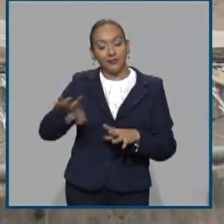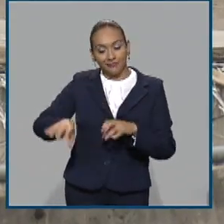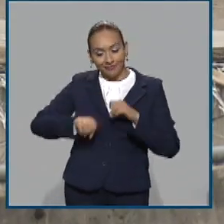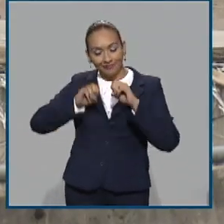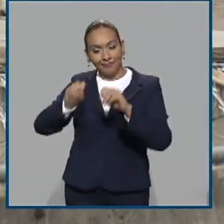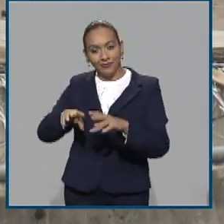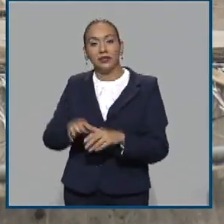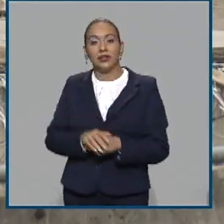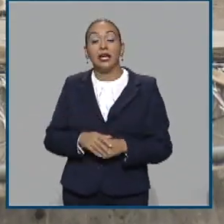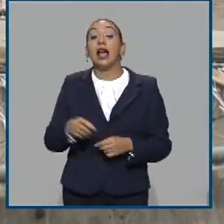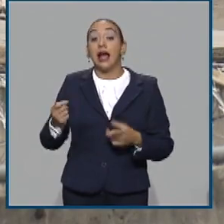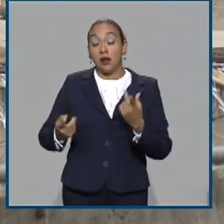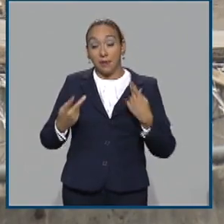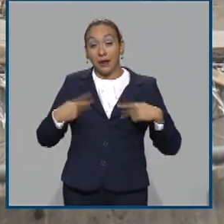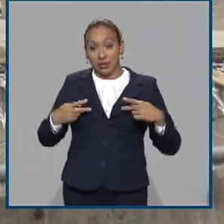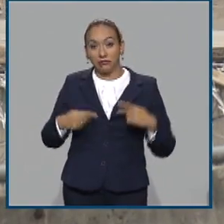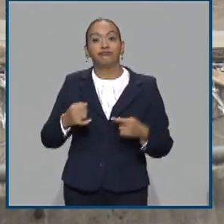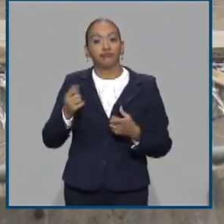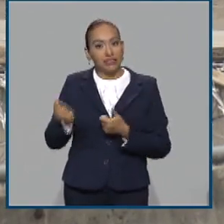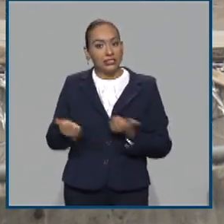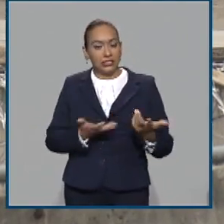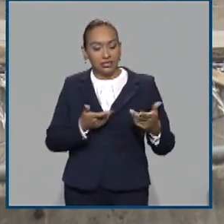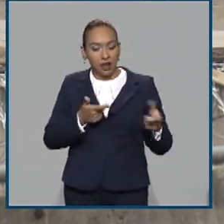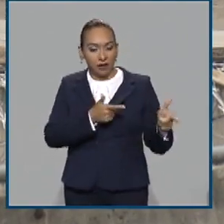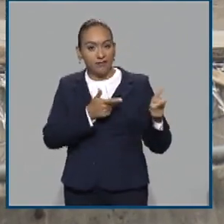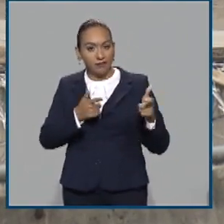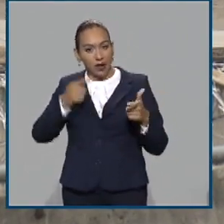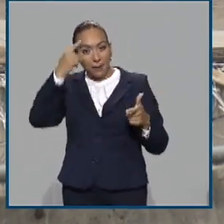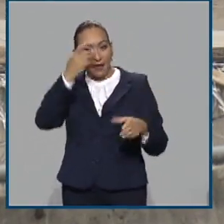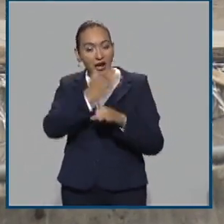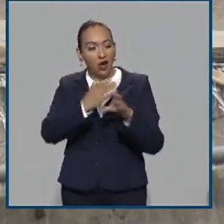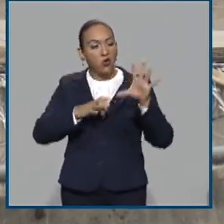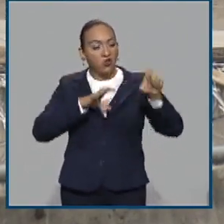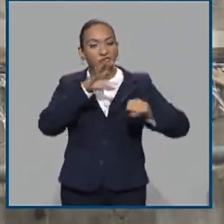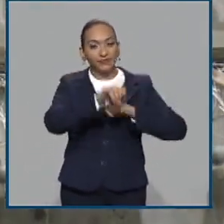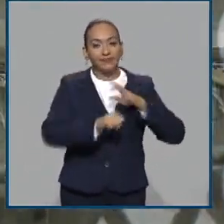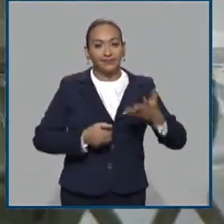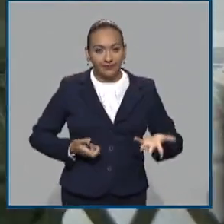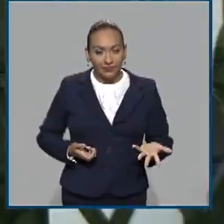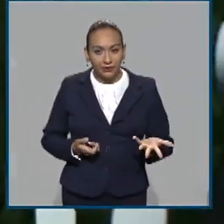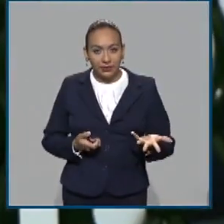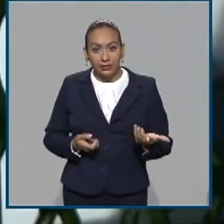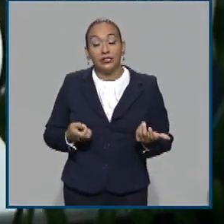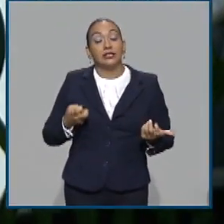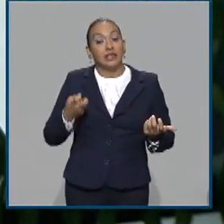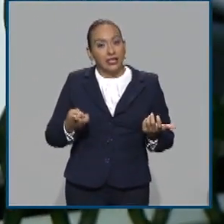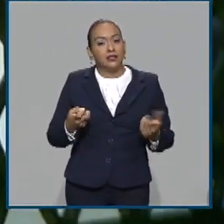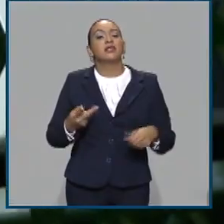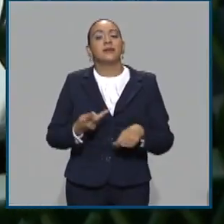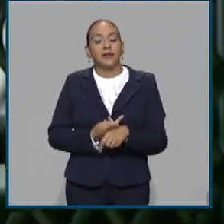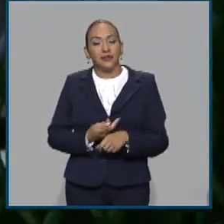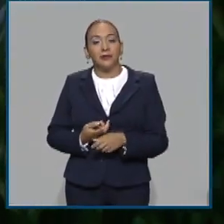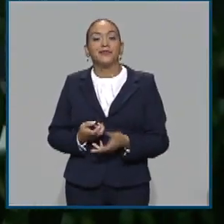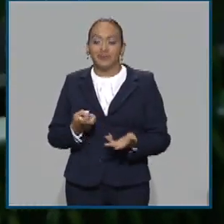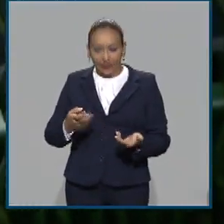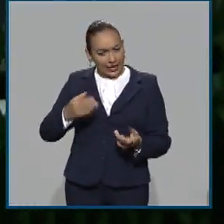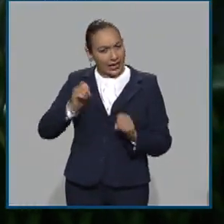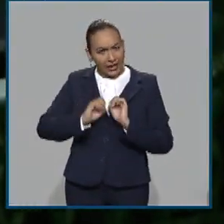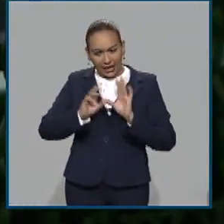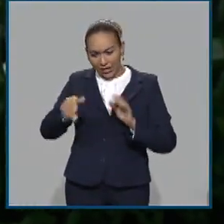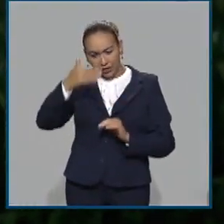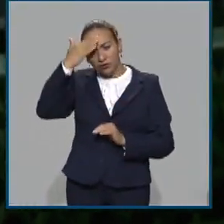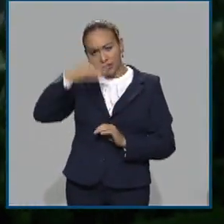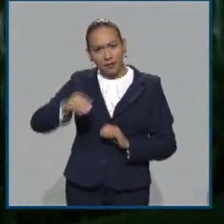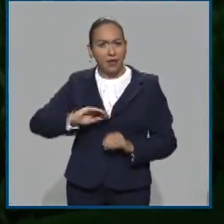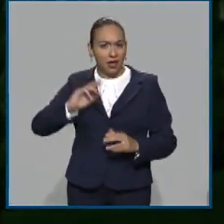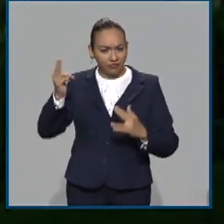robo llevaban armas con la finalidad de apoderarse de los bienes ajenos, pues esa circunstancia le permitió prever que podría cometerse